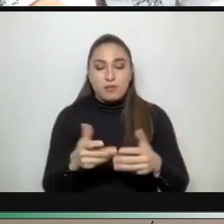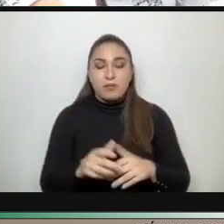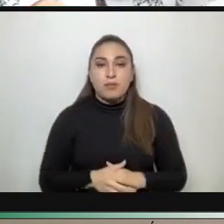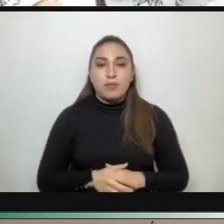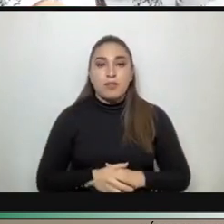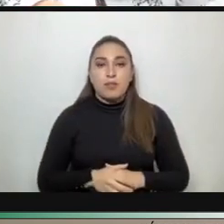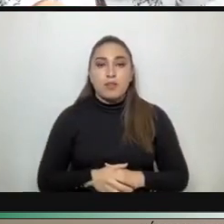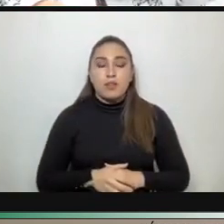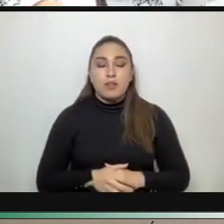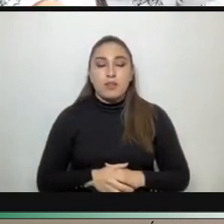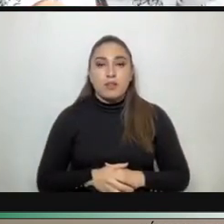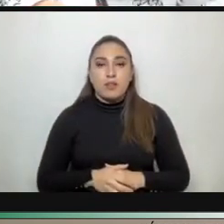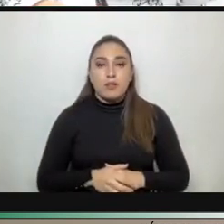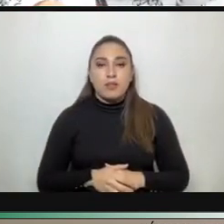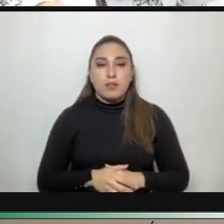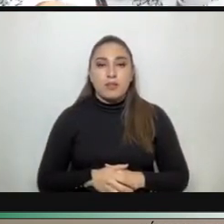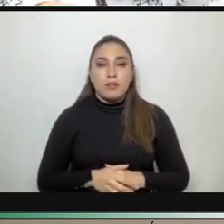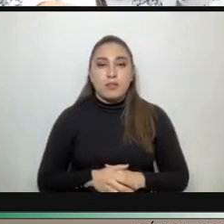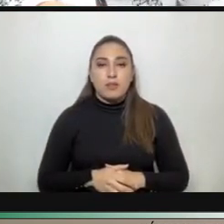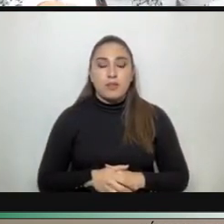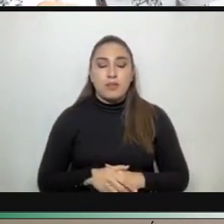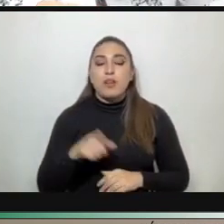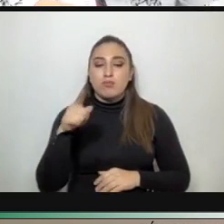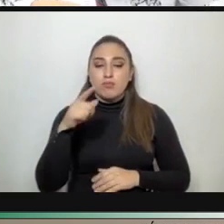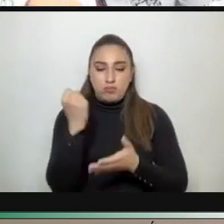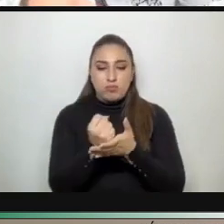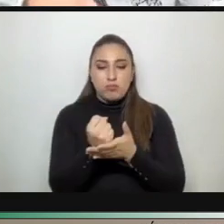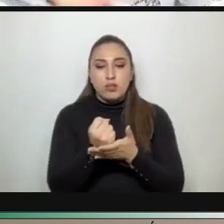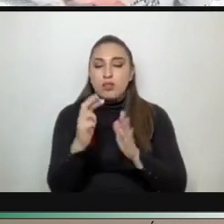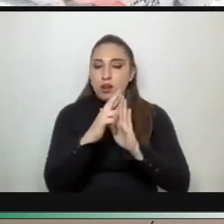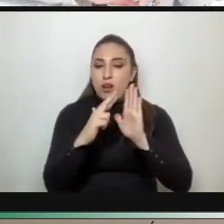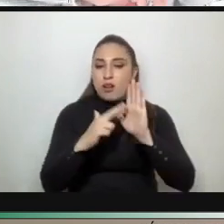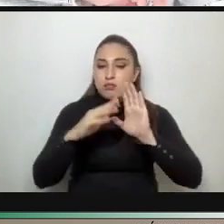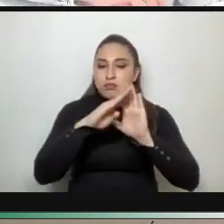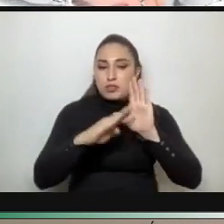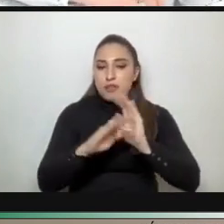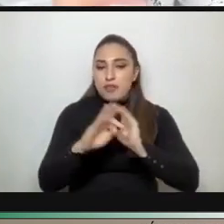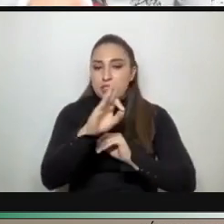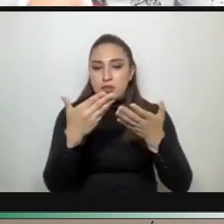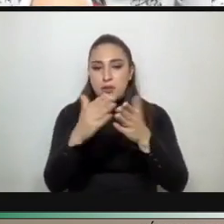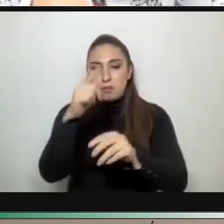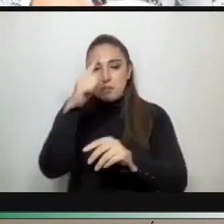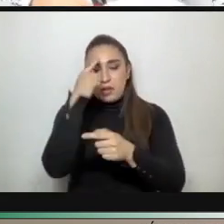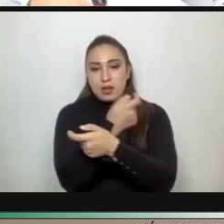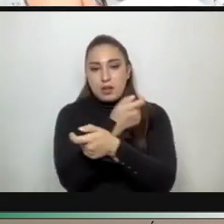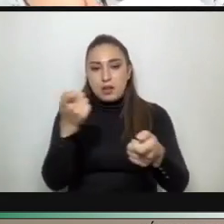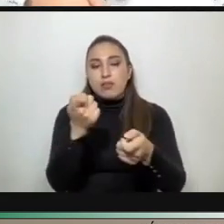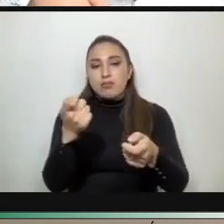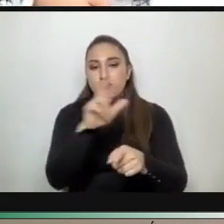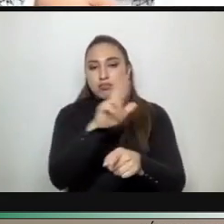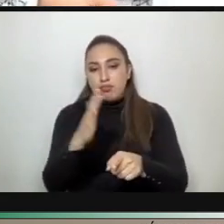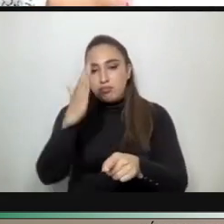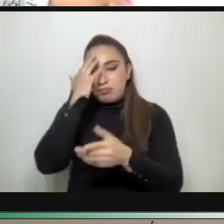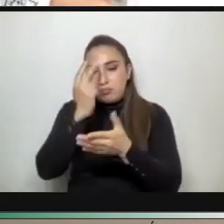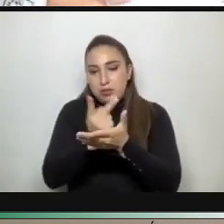México, segunda legislatura, por la que se aprueba la convocatoria y las bases para la entrega de la Medalla al Mérito Juvenil 2023.